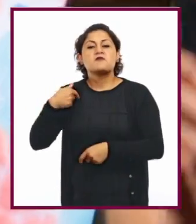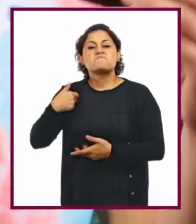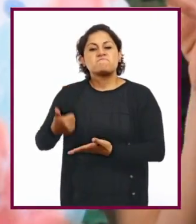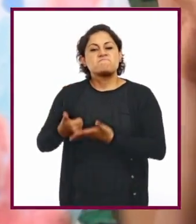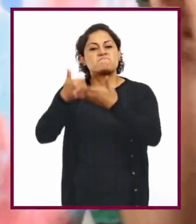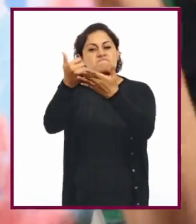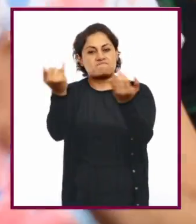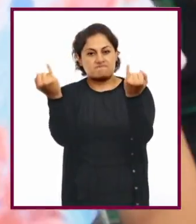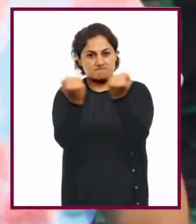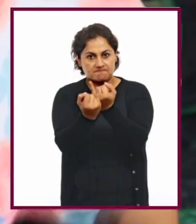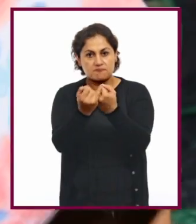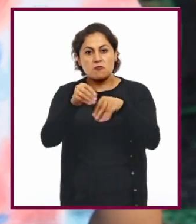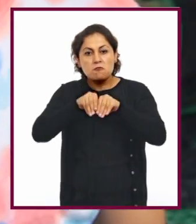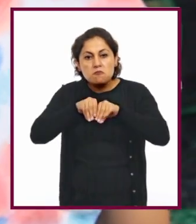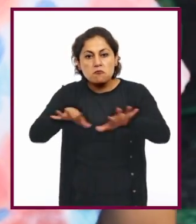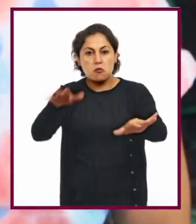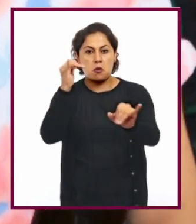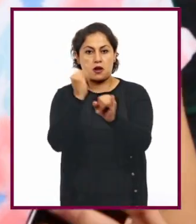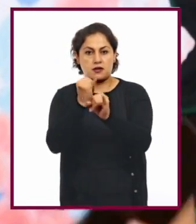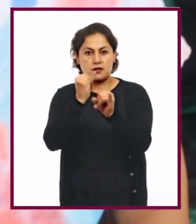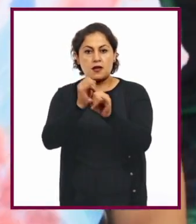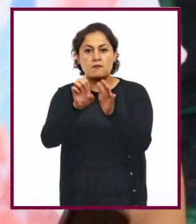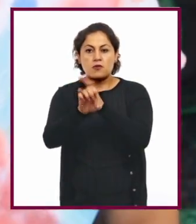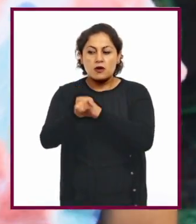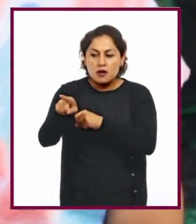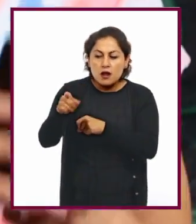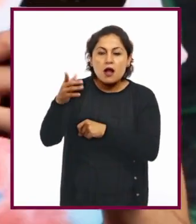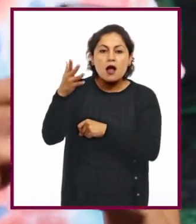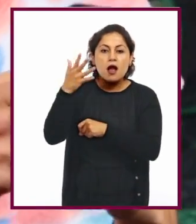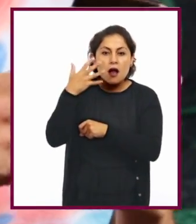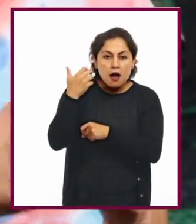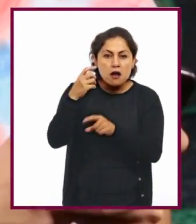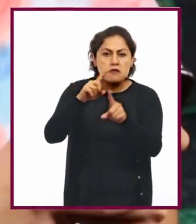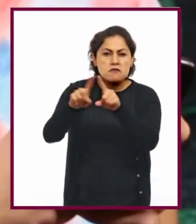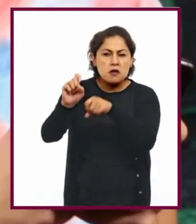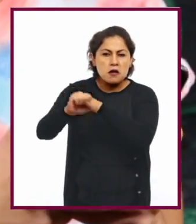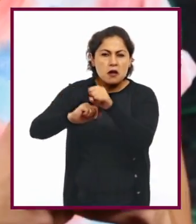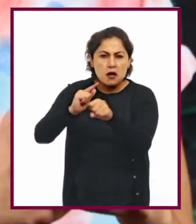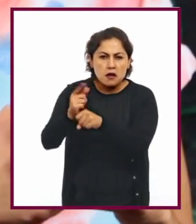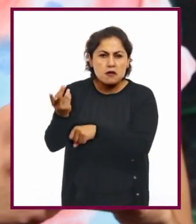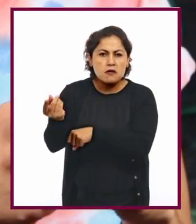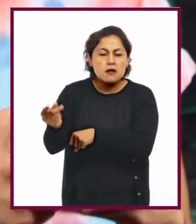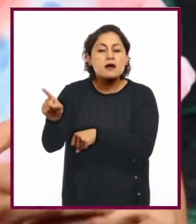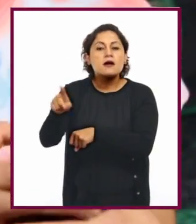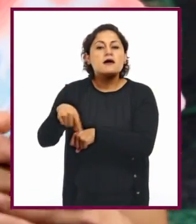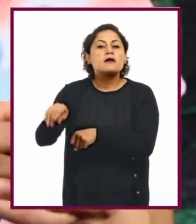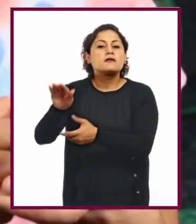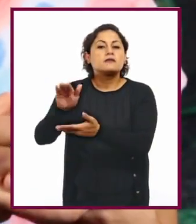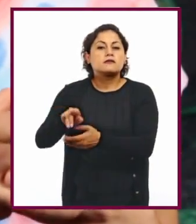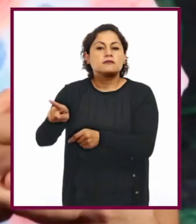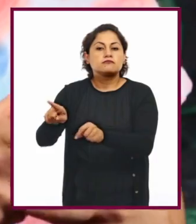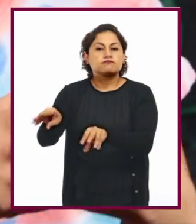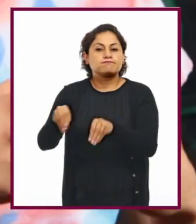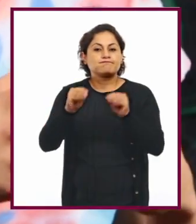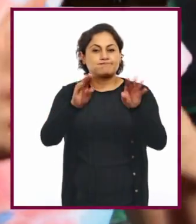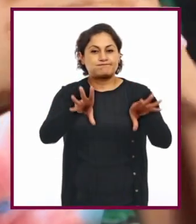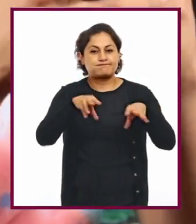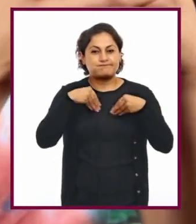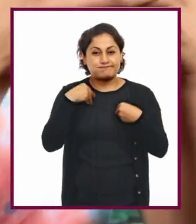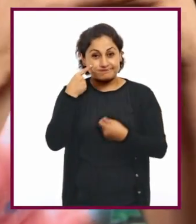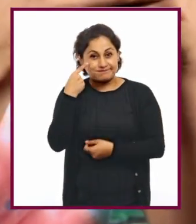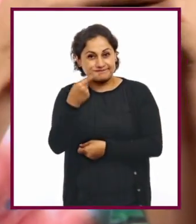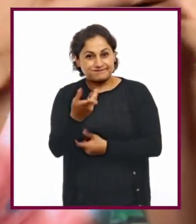Yo los estoy apoyando para difundir en las redes a los cachorritos que están dando en adopción. Míralos, no te los comes, te los